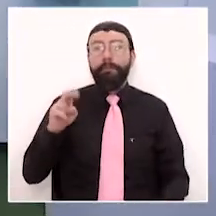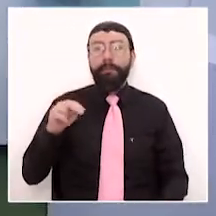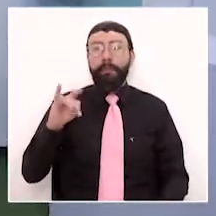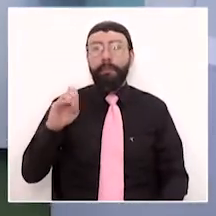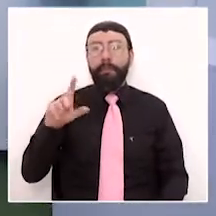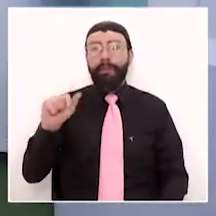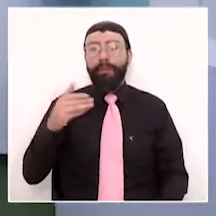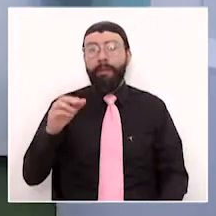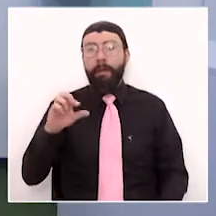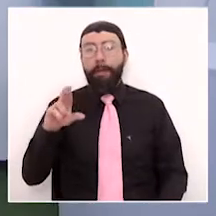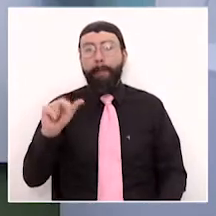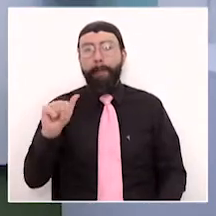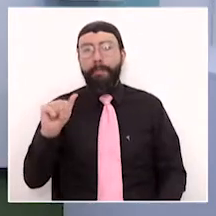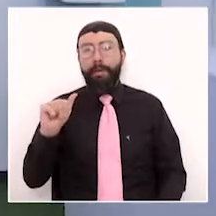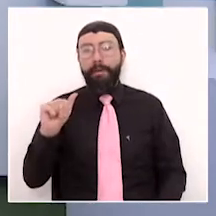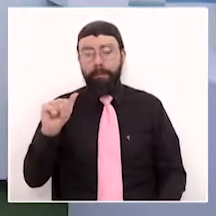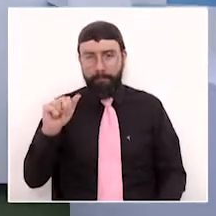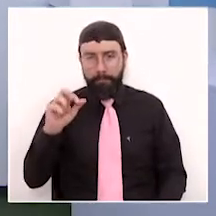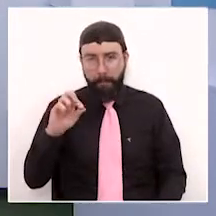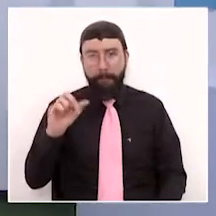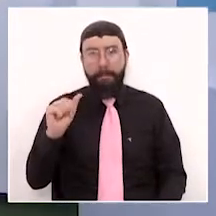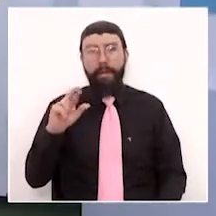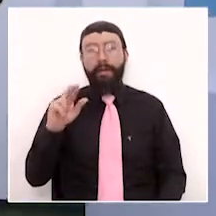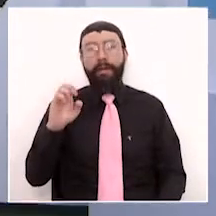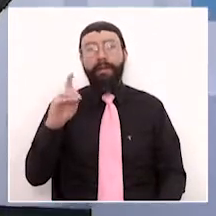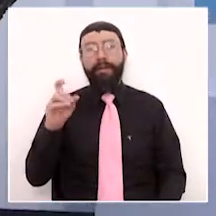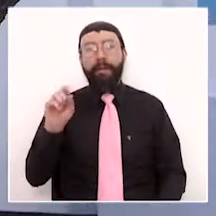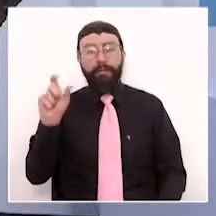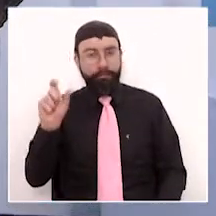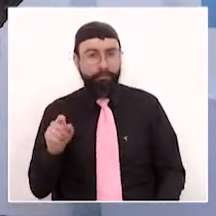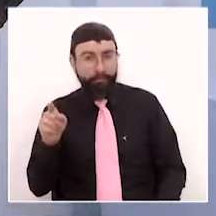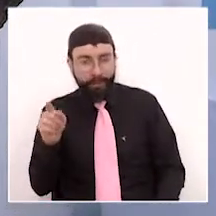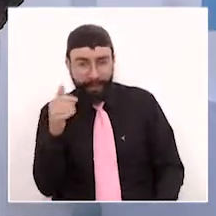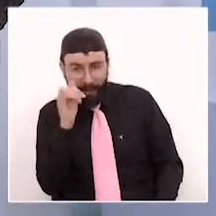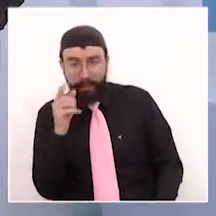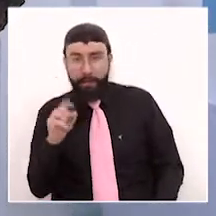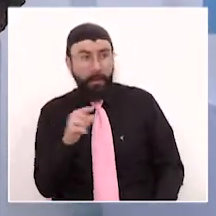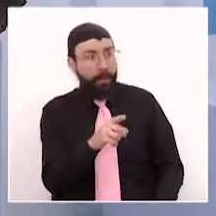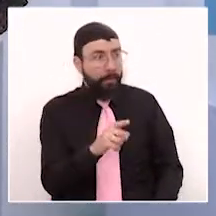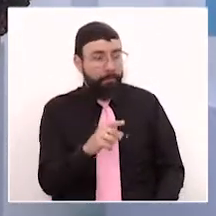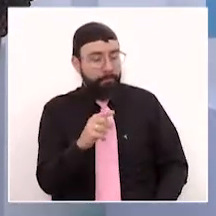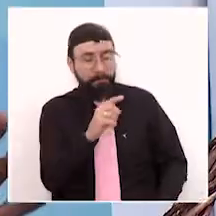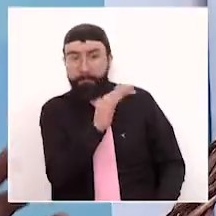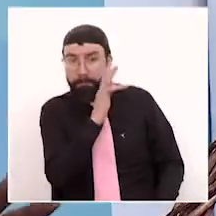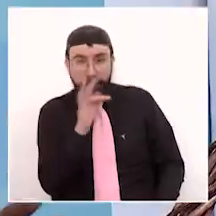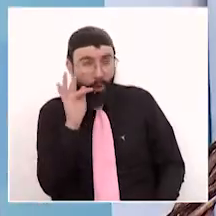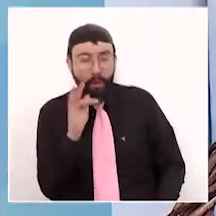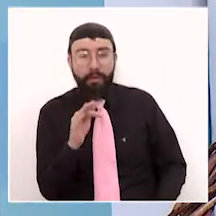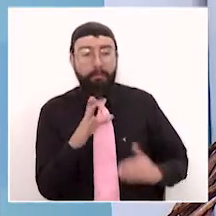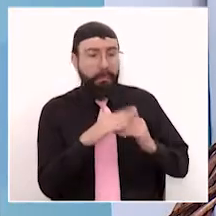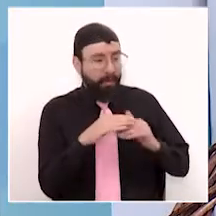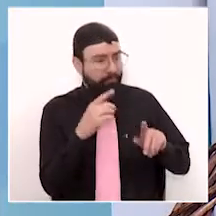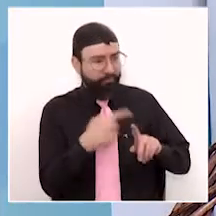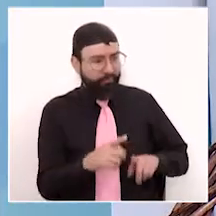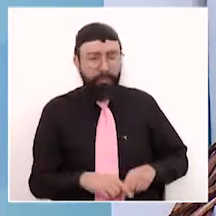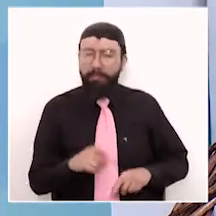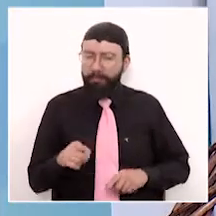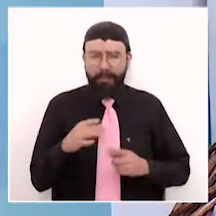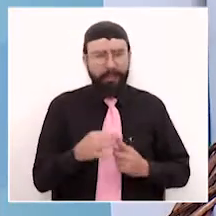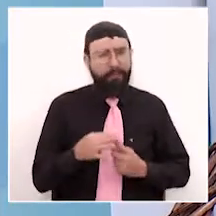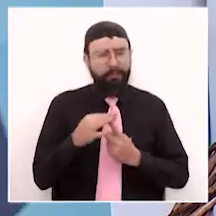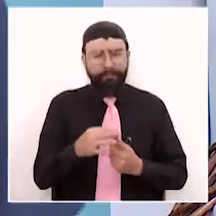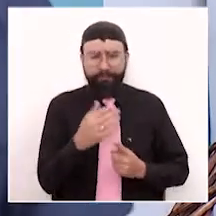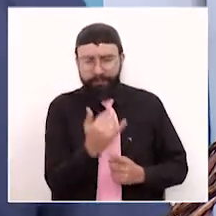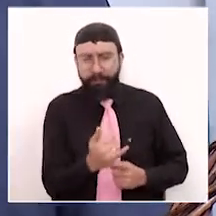quien es pastelera, panadera también, ¿sí? Se ha especializado en la fermentación del pan a través de la